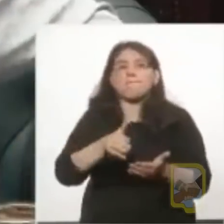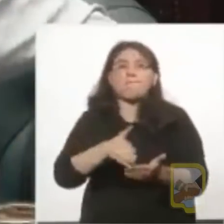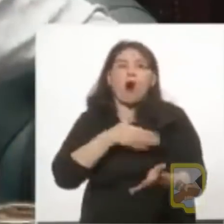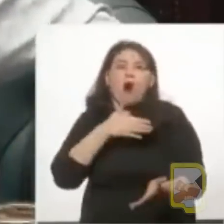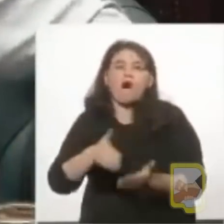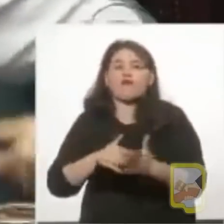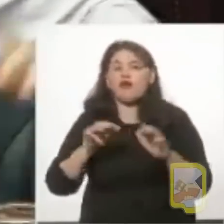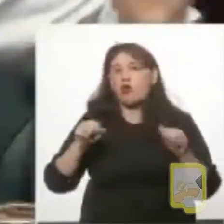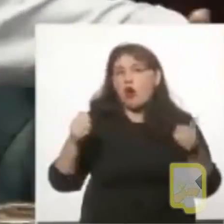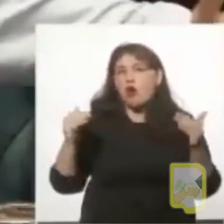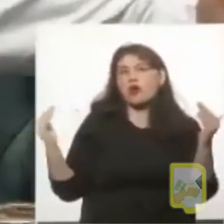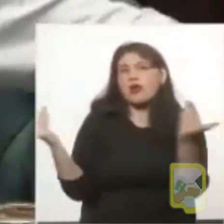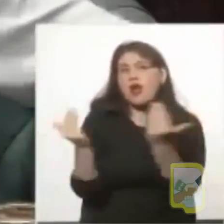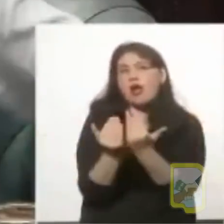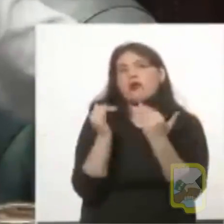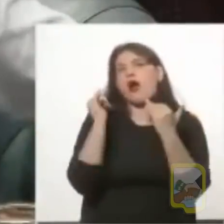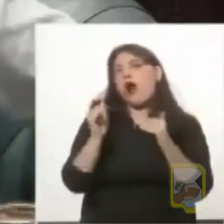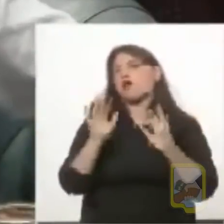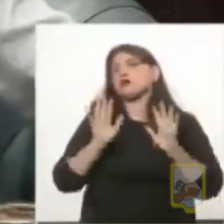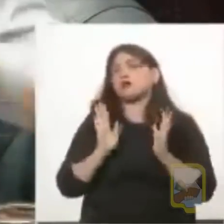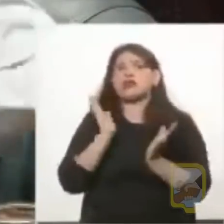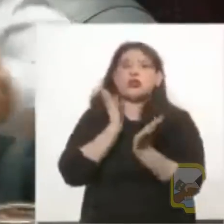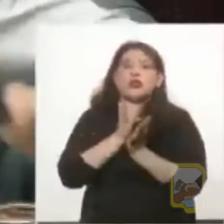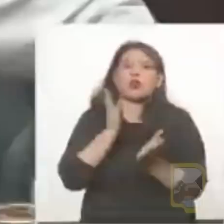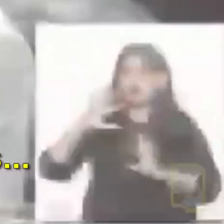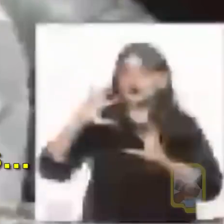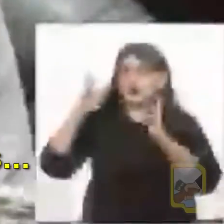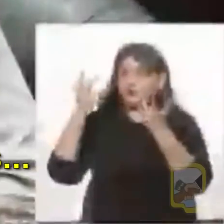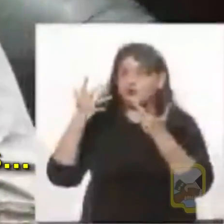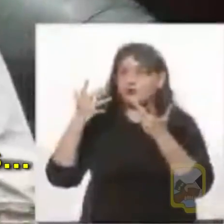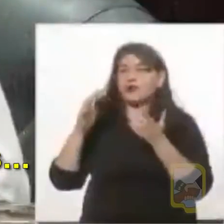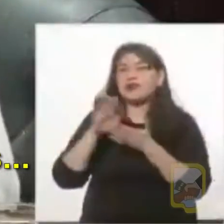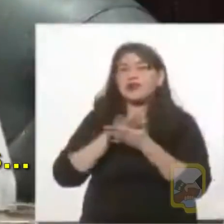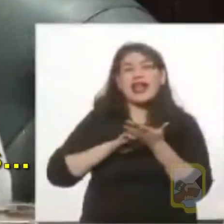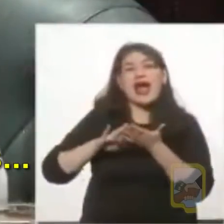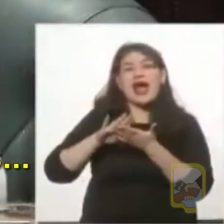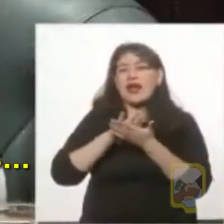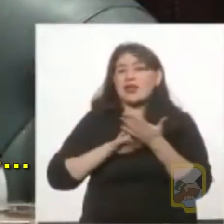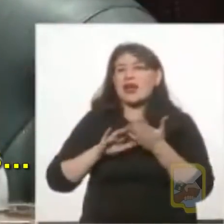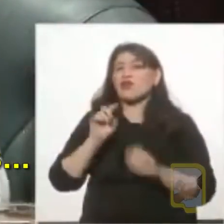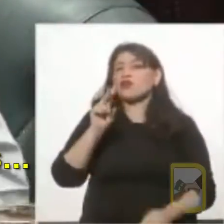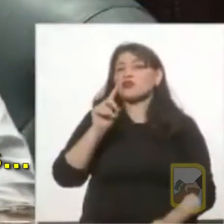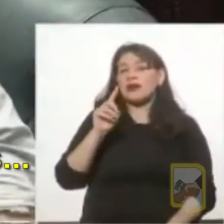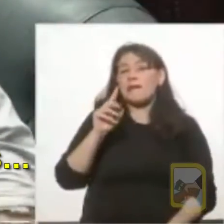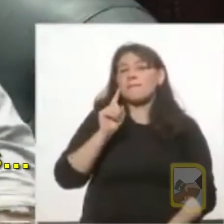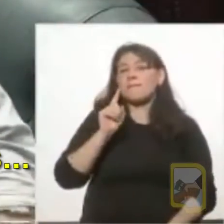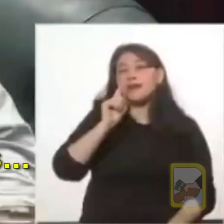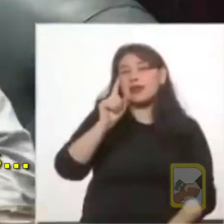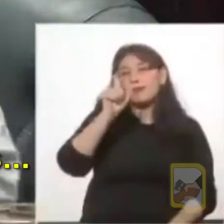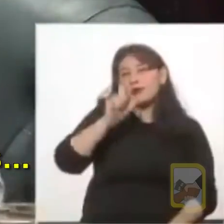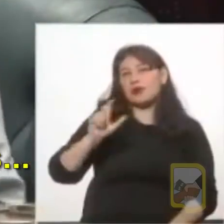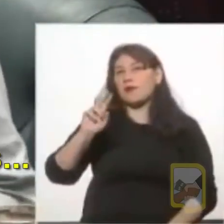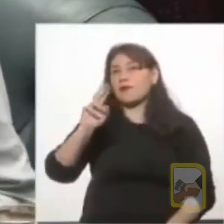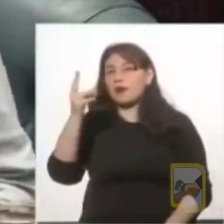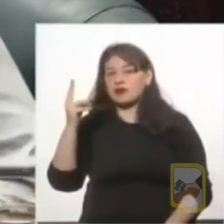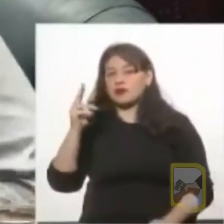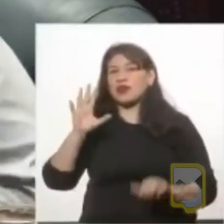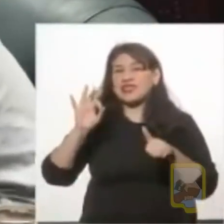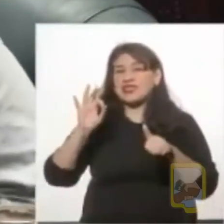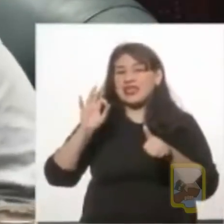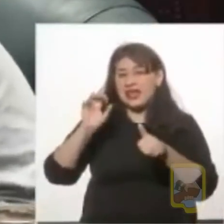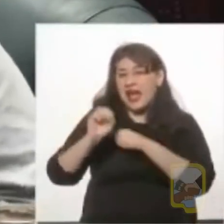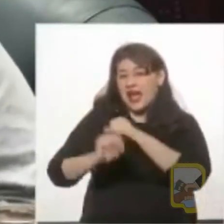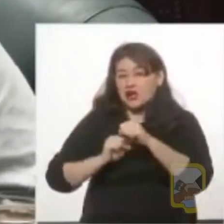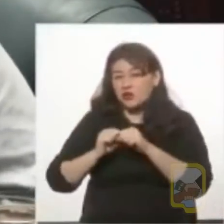y bloqueada, ahí tenemos una mirada sobre los derechos humanos distinta. Ni una palabra de los 6.000 muertos por distintos atentados en 60